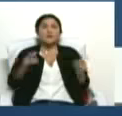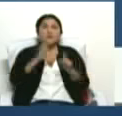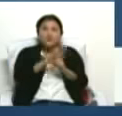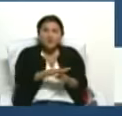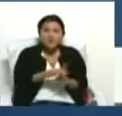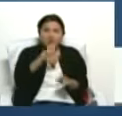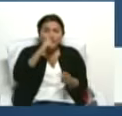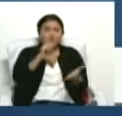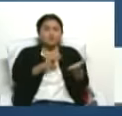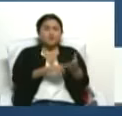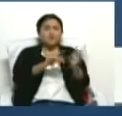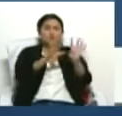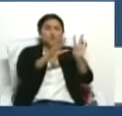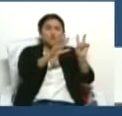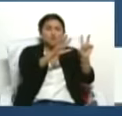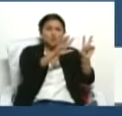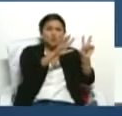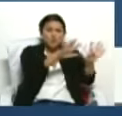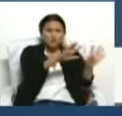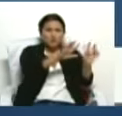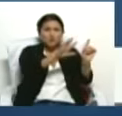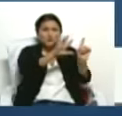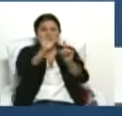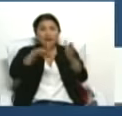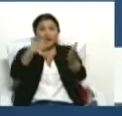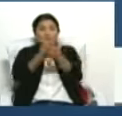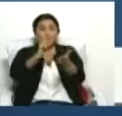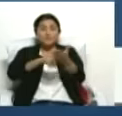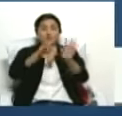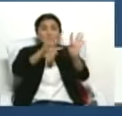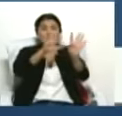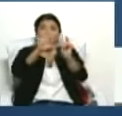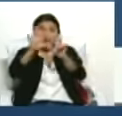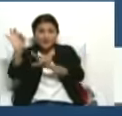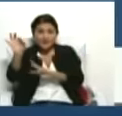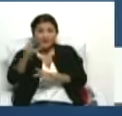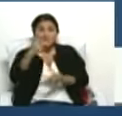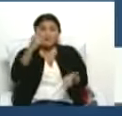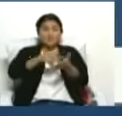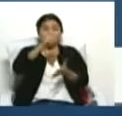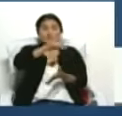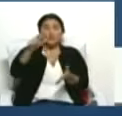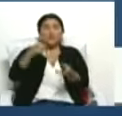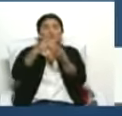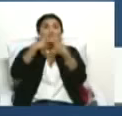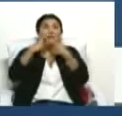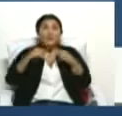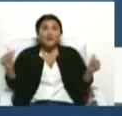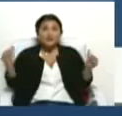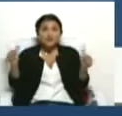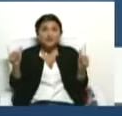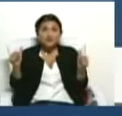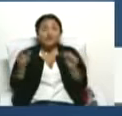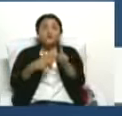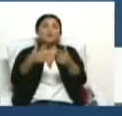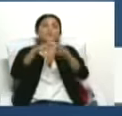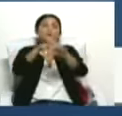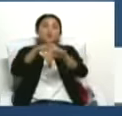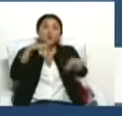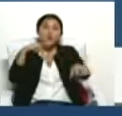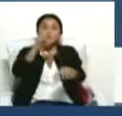los años 60, 70, 80 y 90, 3.000 desaparecidos. La mayoría todavía, sus